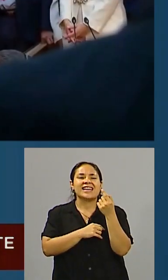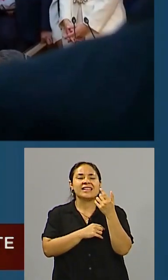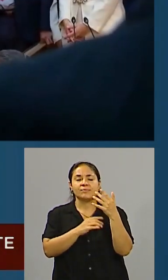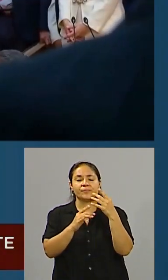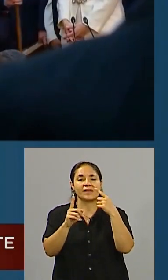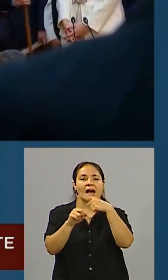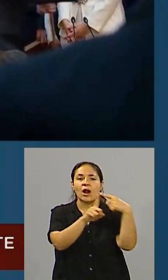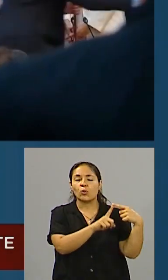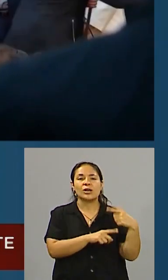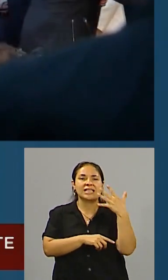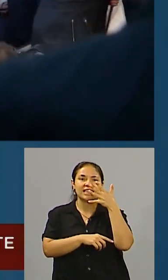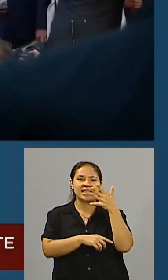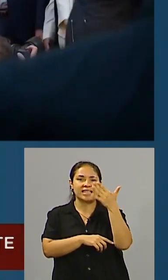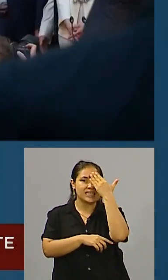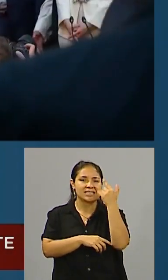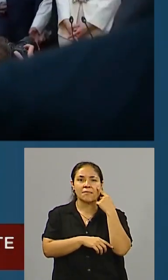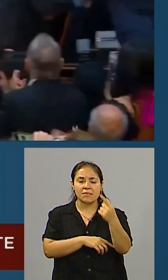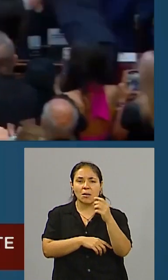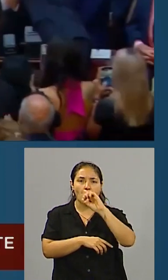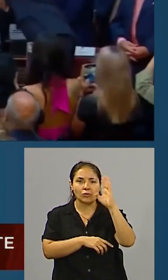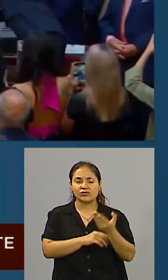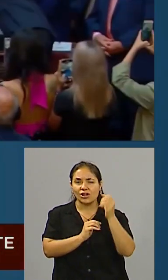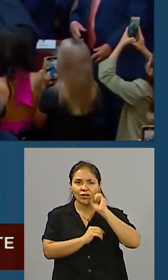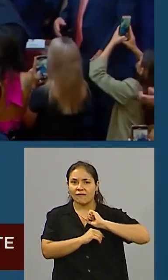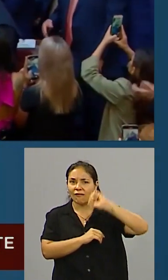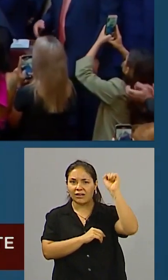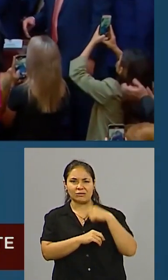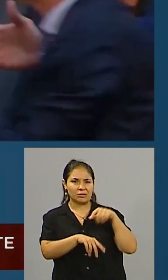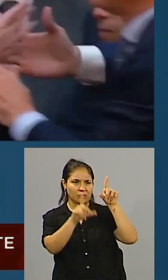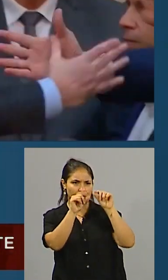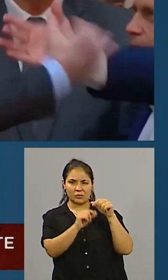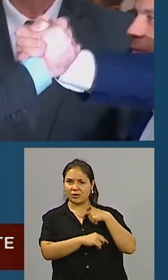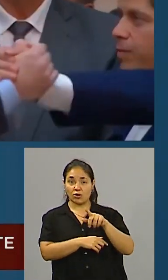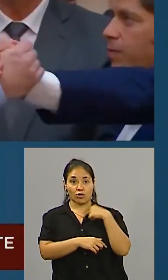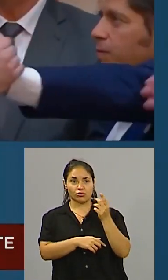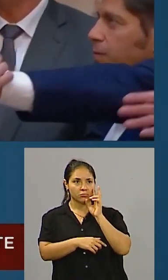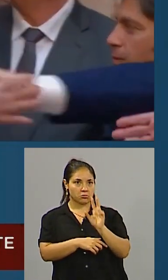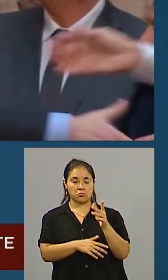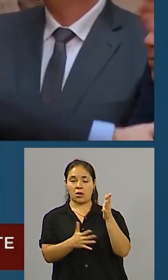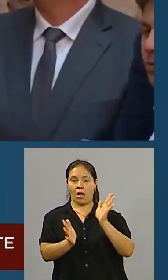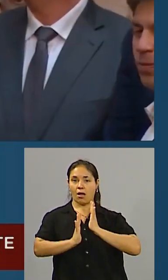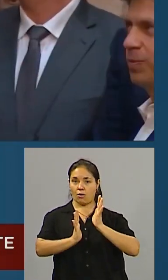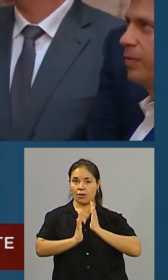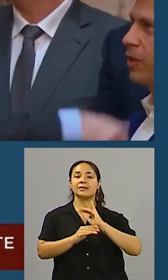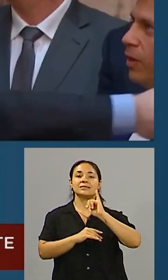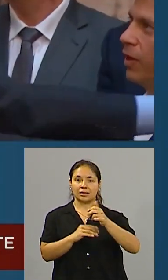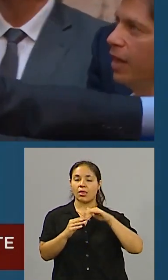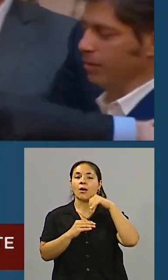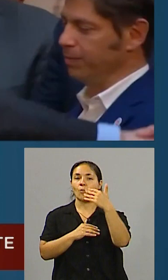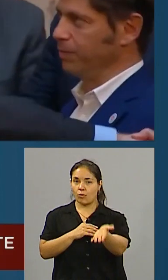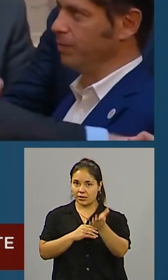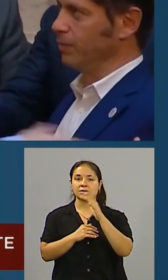de inflación. Sí, reprimida. Nos asustamos cuando dijo eso, ¿no? Sí, hay otra lectura posterior. Tampoco